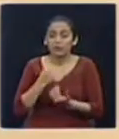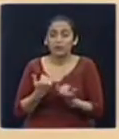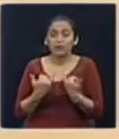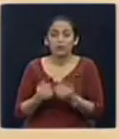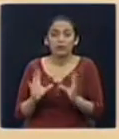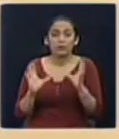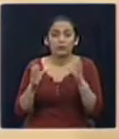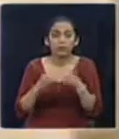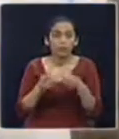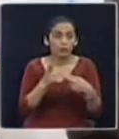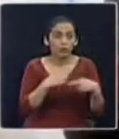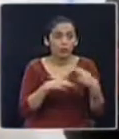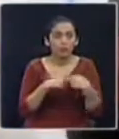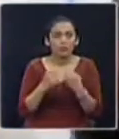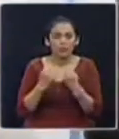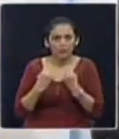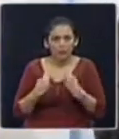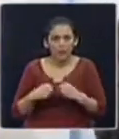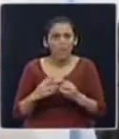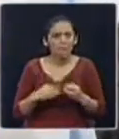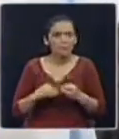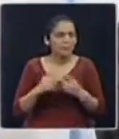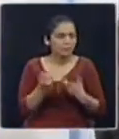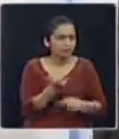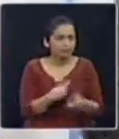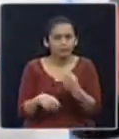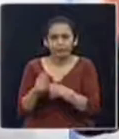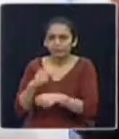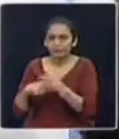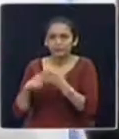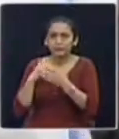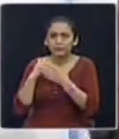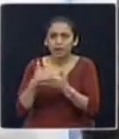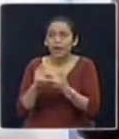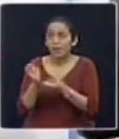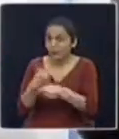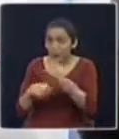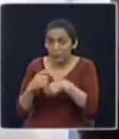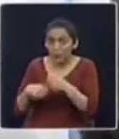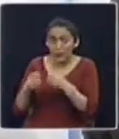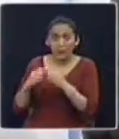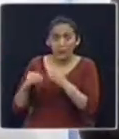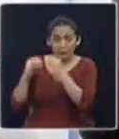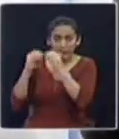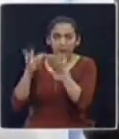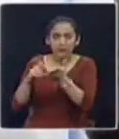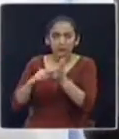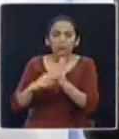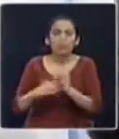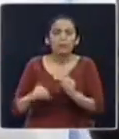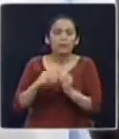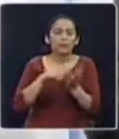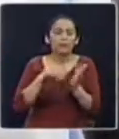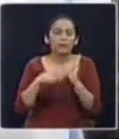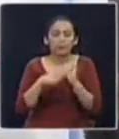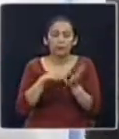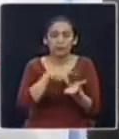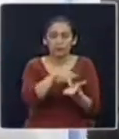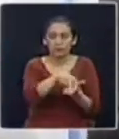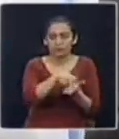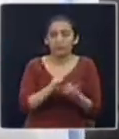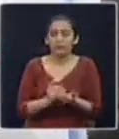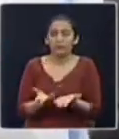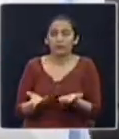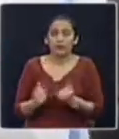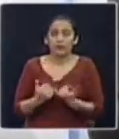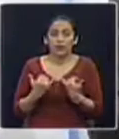para tributar más. También es importante tener presente que estas medidas y estas acciones, o sobre todo los planteamientos que